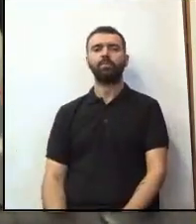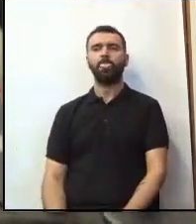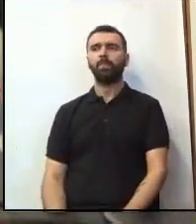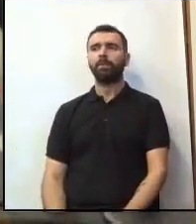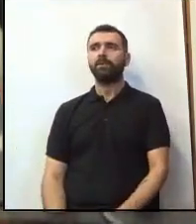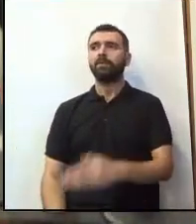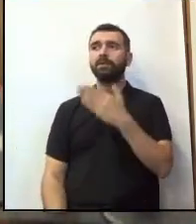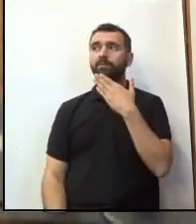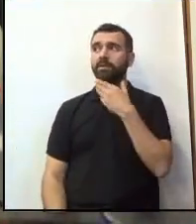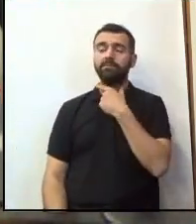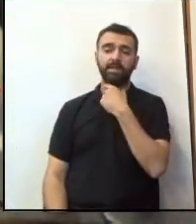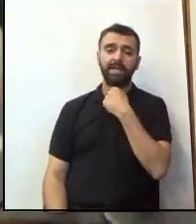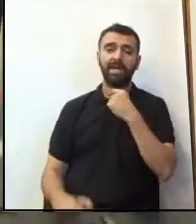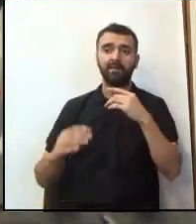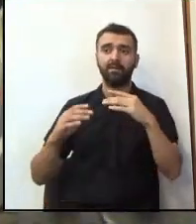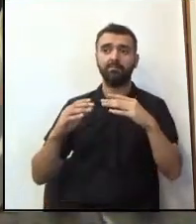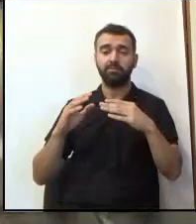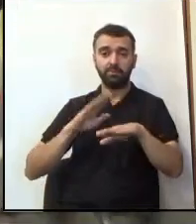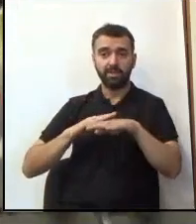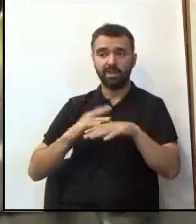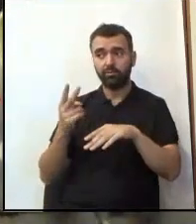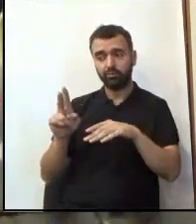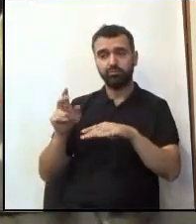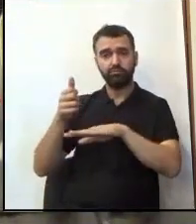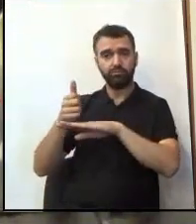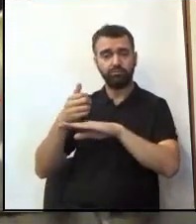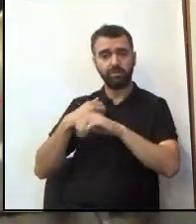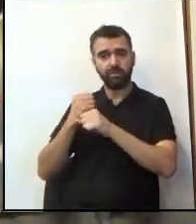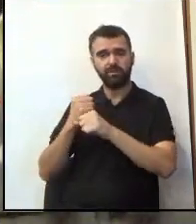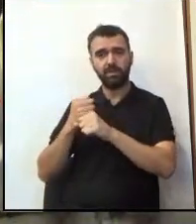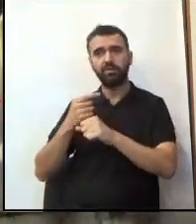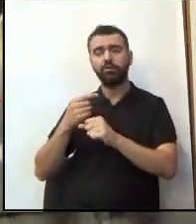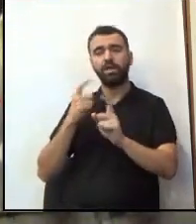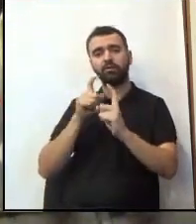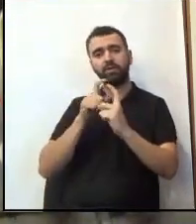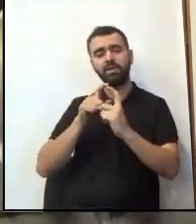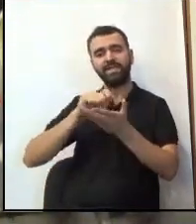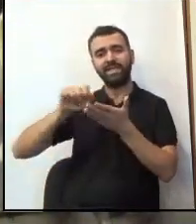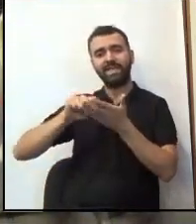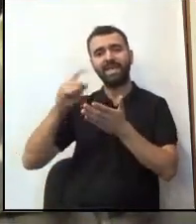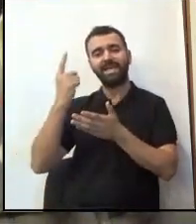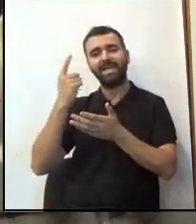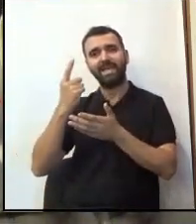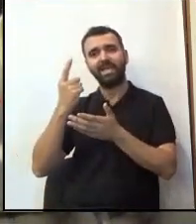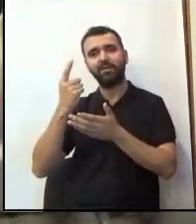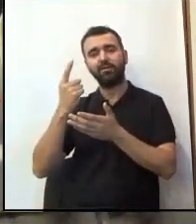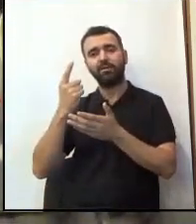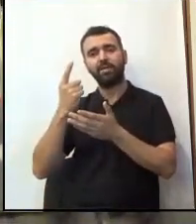También quería solicitar por su intermedio, alcaldesa, se pueda comunicar con nuestra secretaria general de la Corporación Municipal de Desarrollo